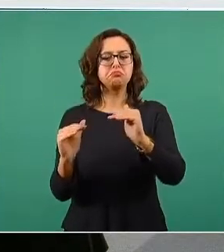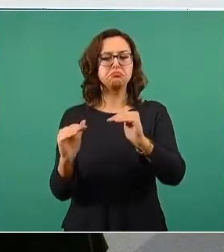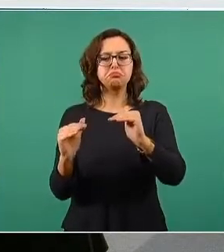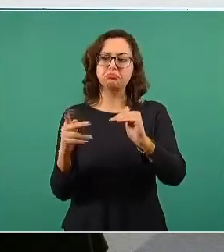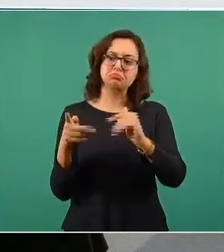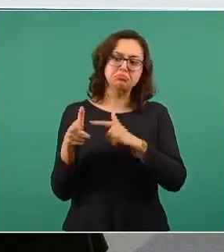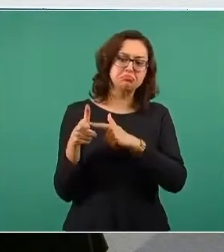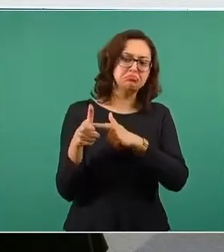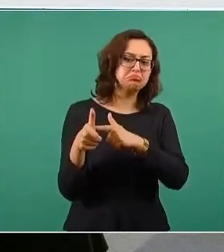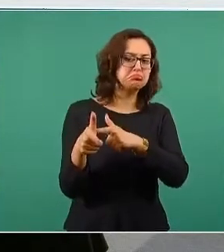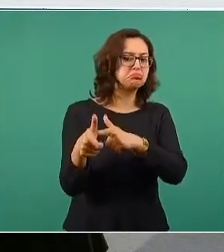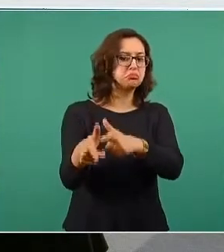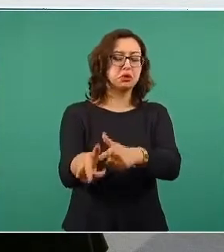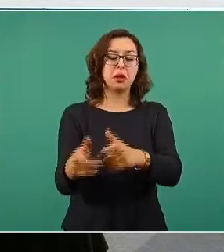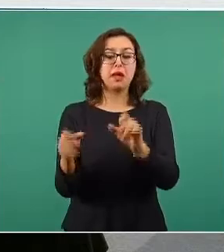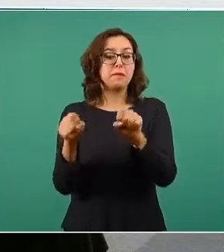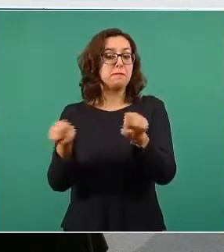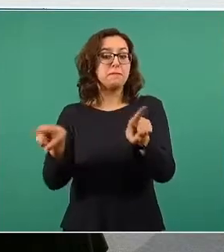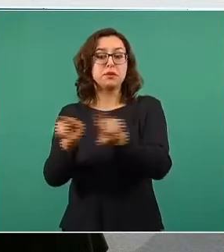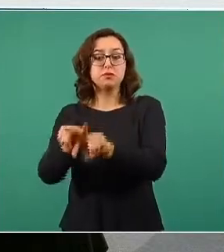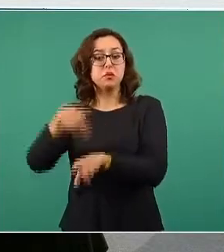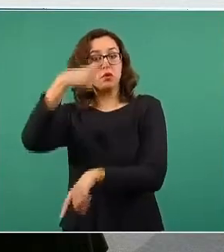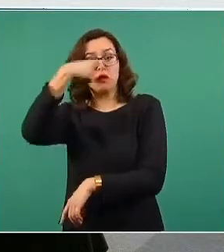la influenza.